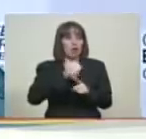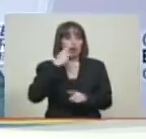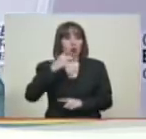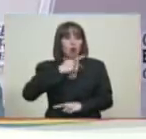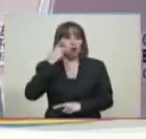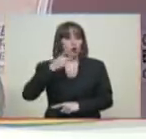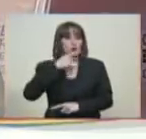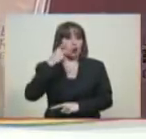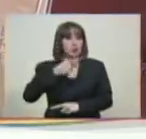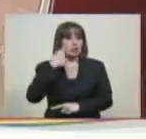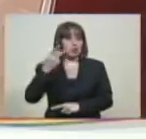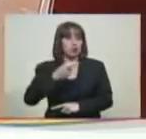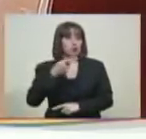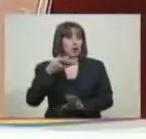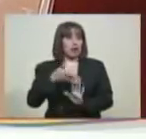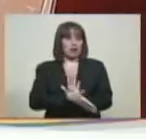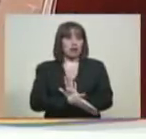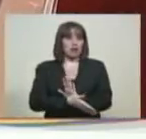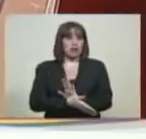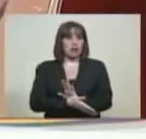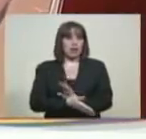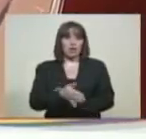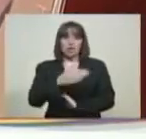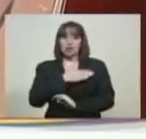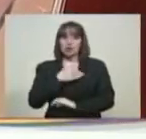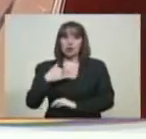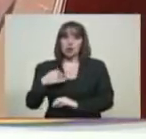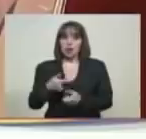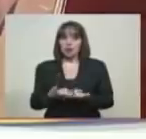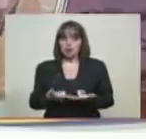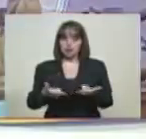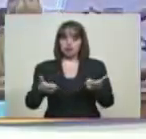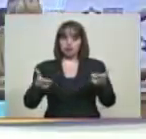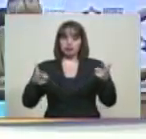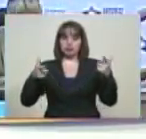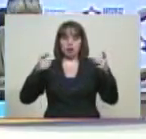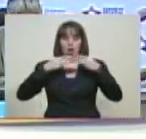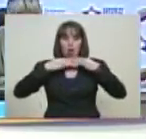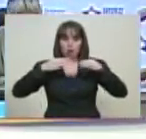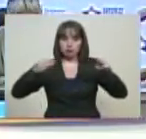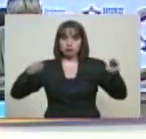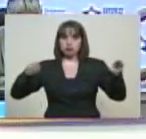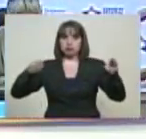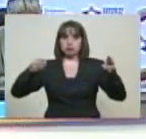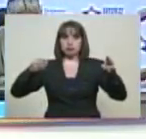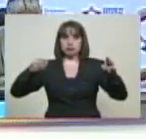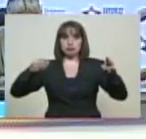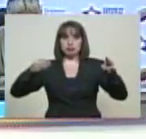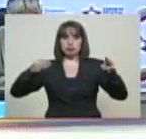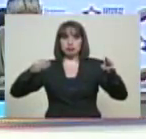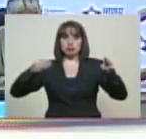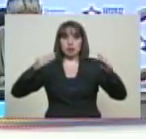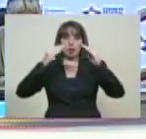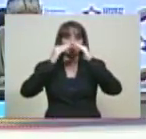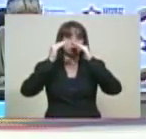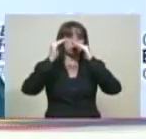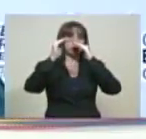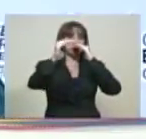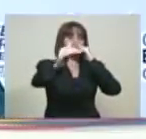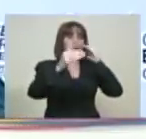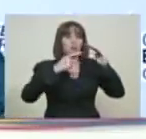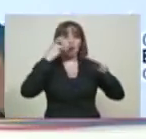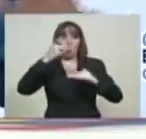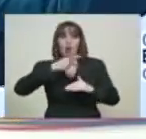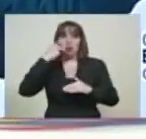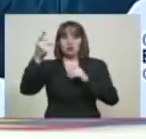terreno de los políticos yo quiero que abramos un espacio largo amplio en el horizonte político de